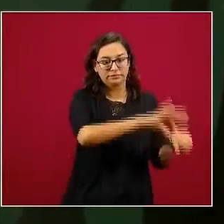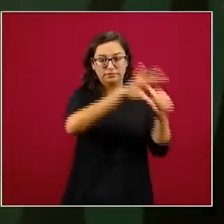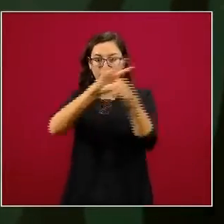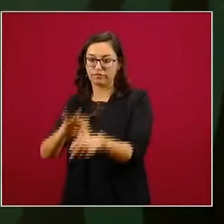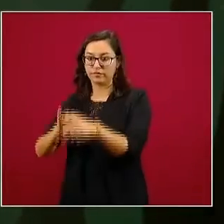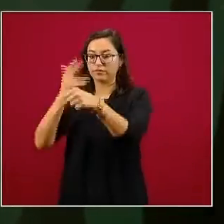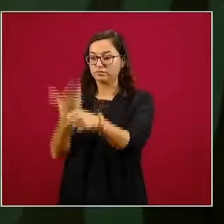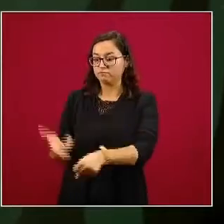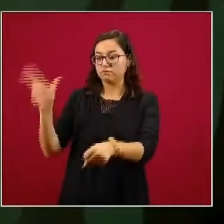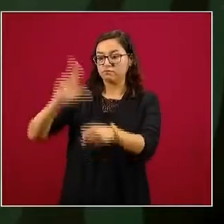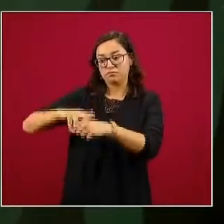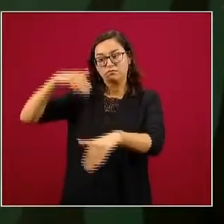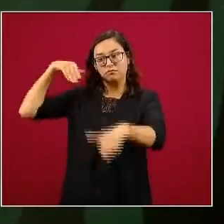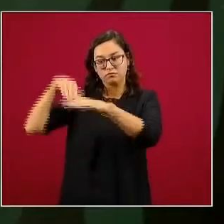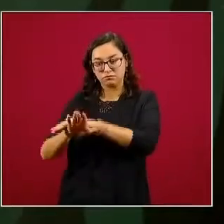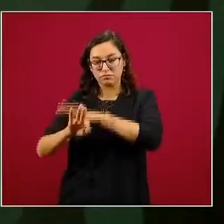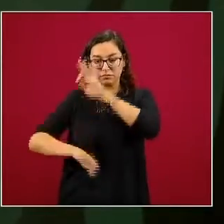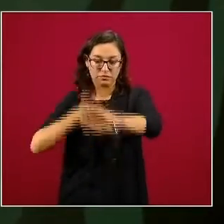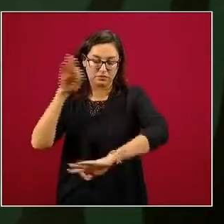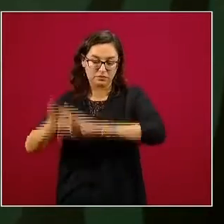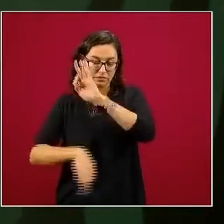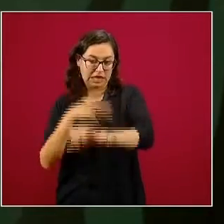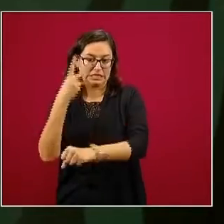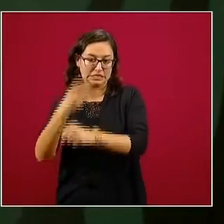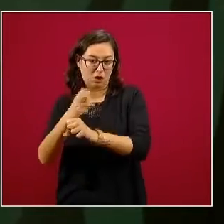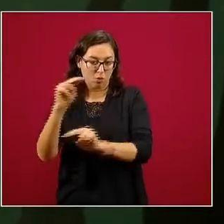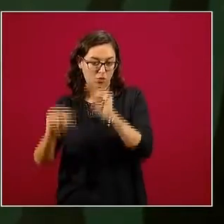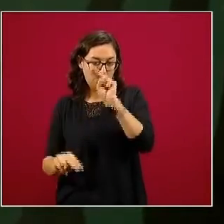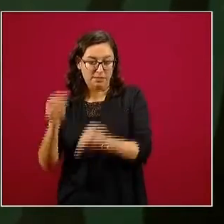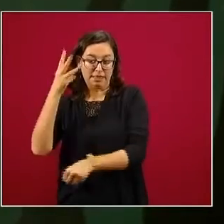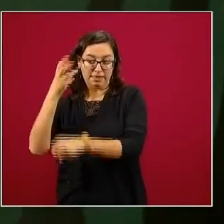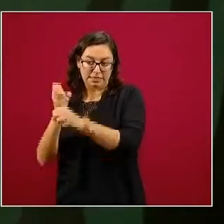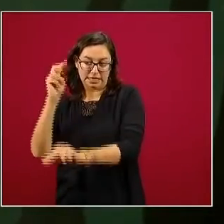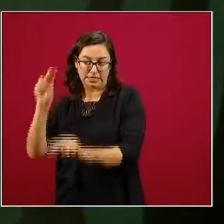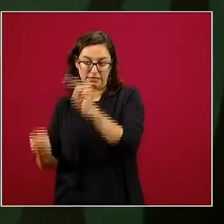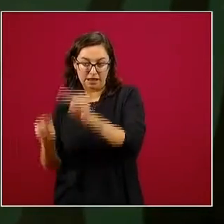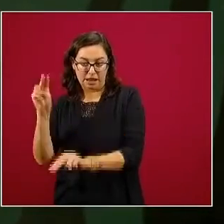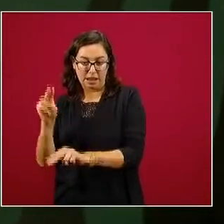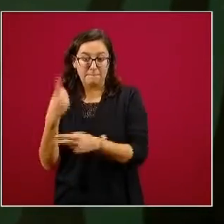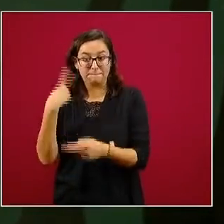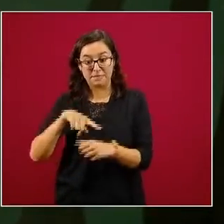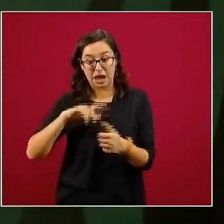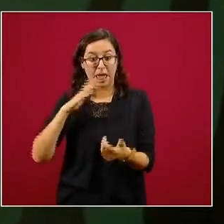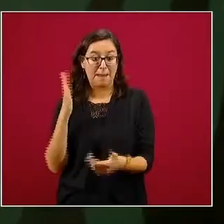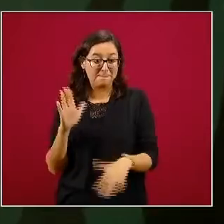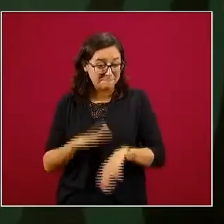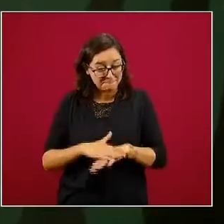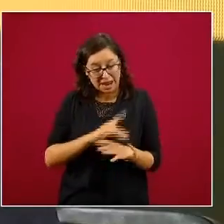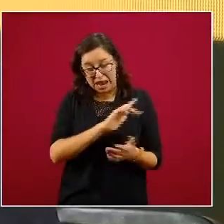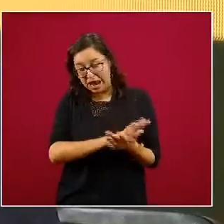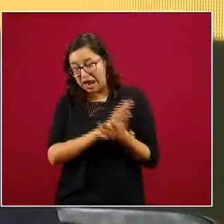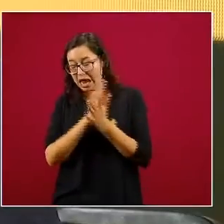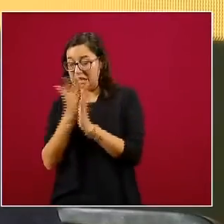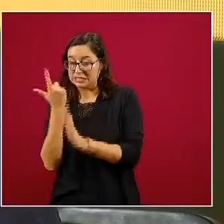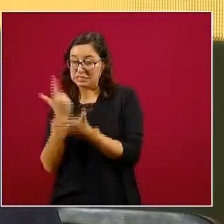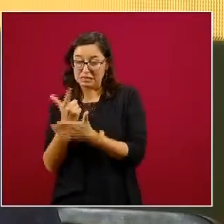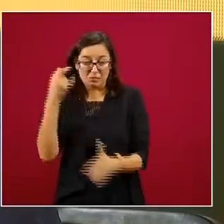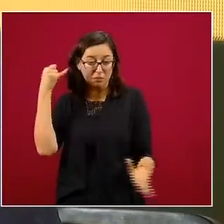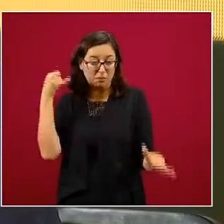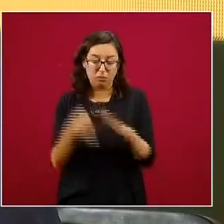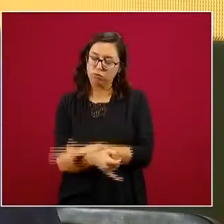poniendo y sumándonos en la parte que tiene que ver con los adolescentes, este modelo del CARA, que atiende temas